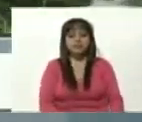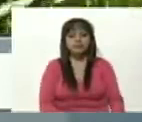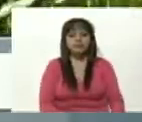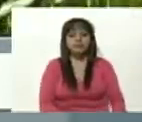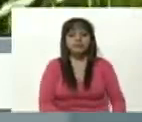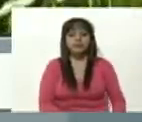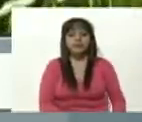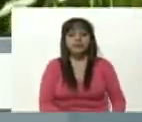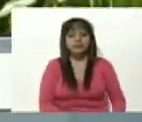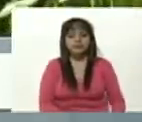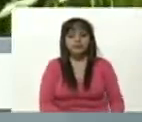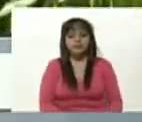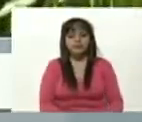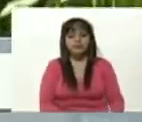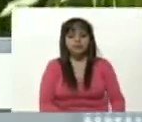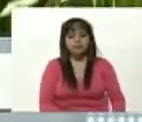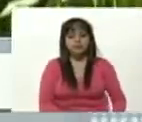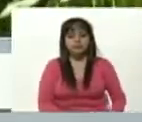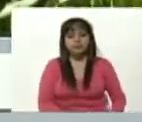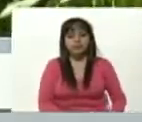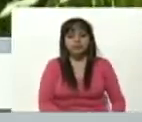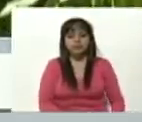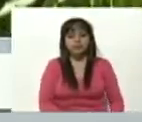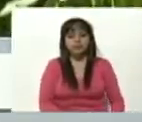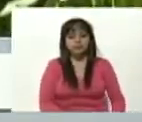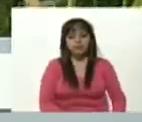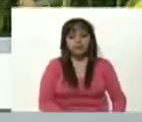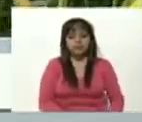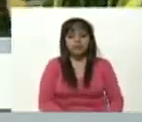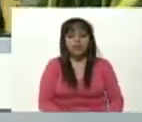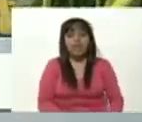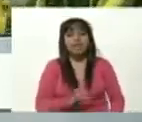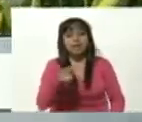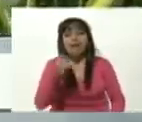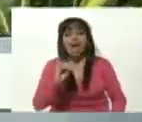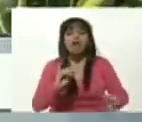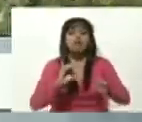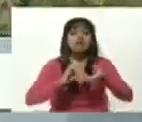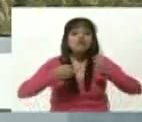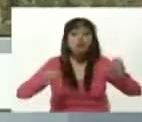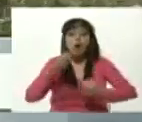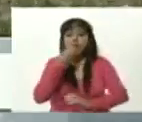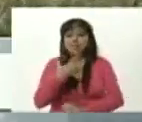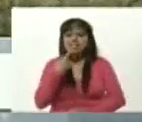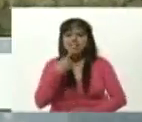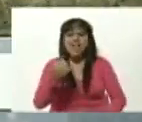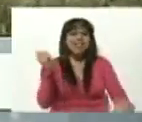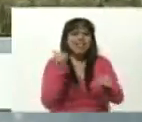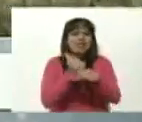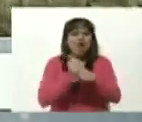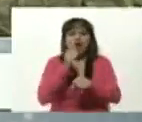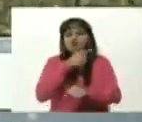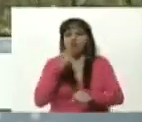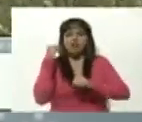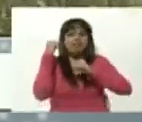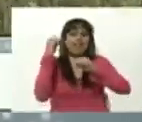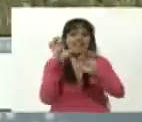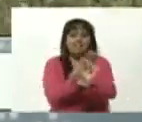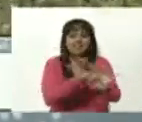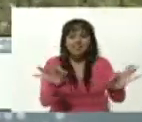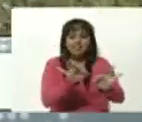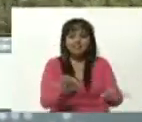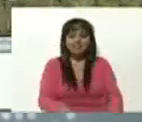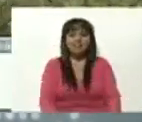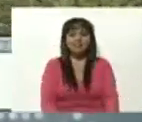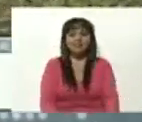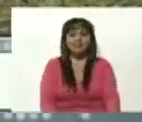También él tiene una frase buenísima que es: al trabajo no le gana a nadie. Es así, al trabajo no le gana a nadie. Por eso es que a nosotros no nos gana